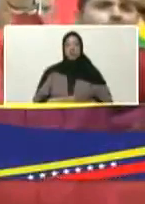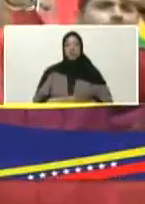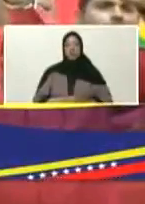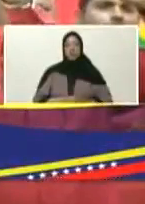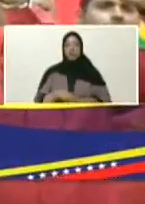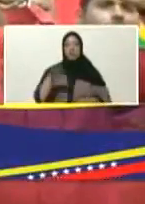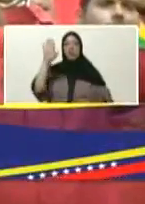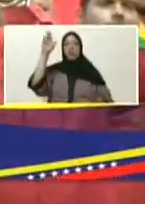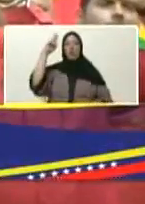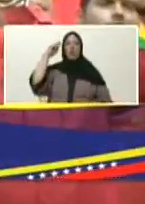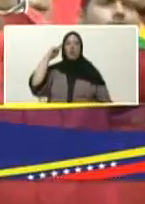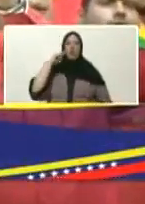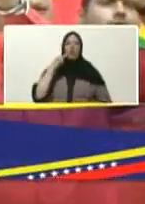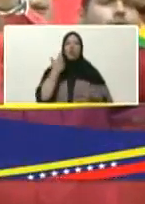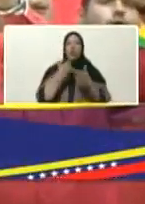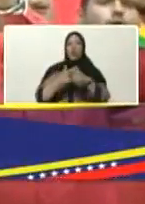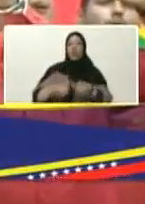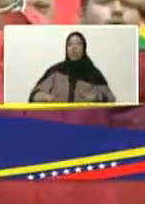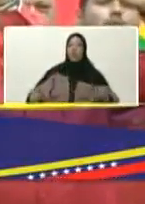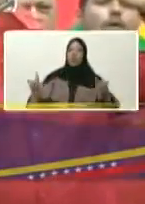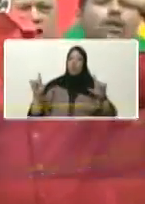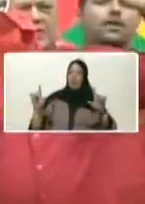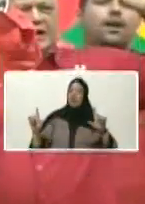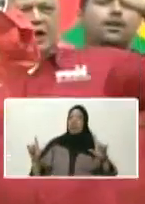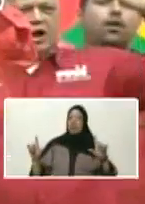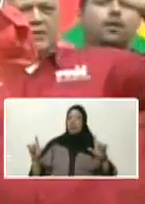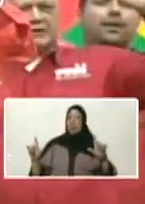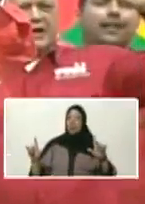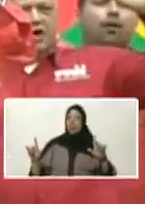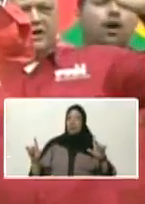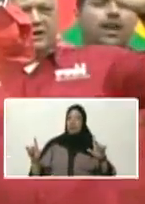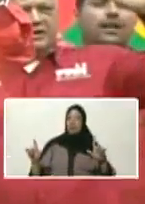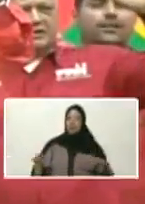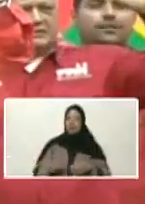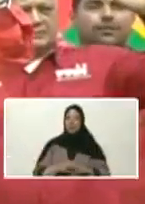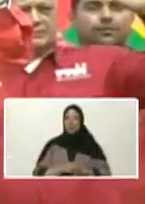juro por Bolívar y los libertadores,